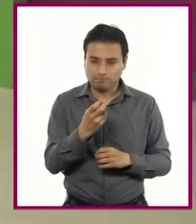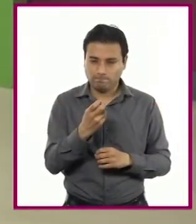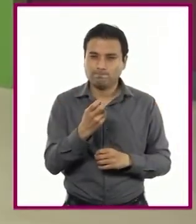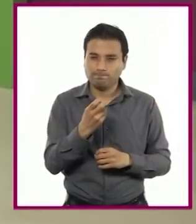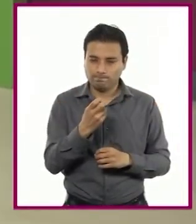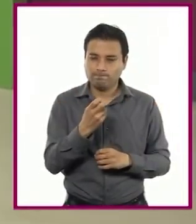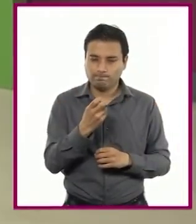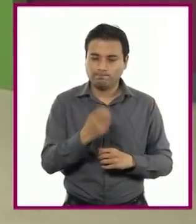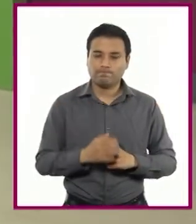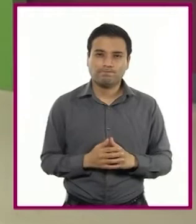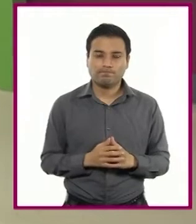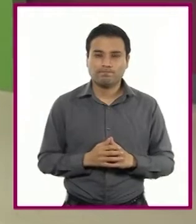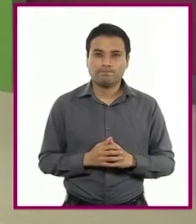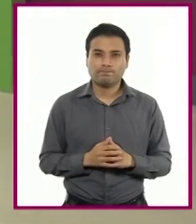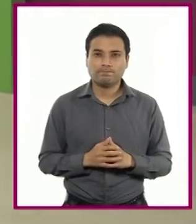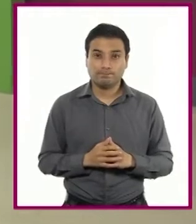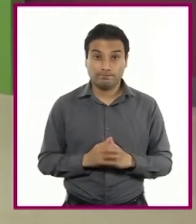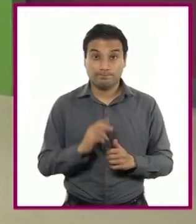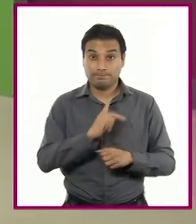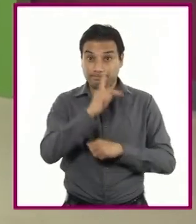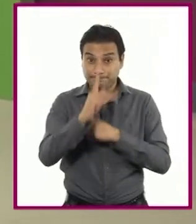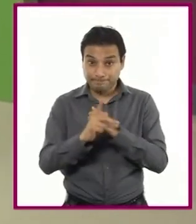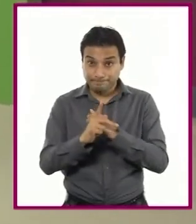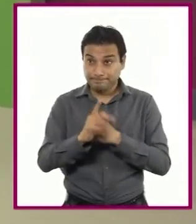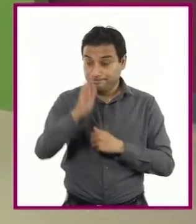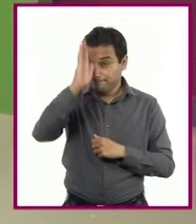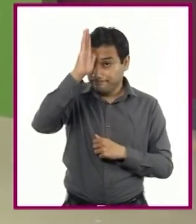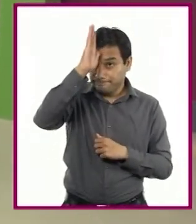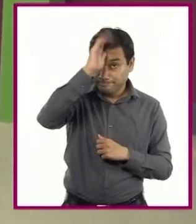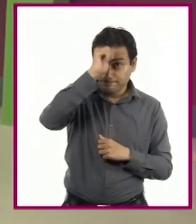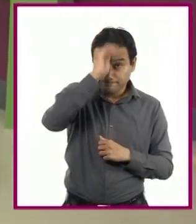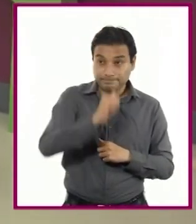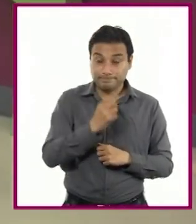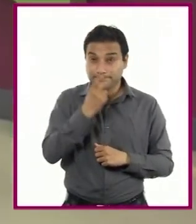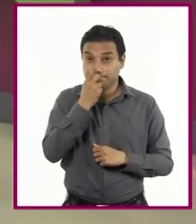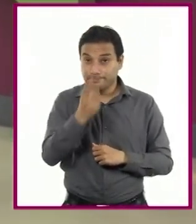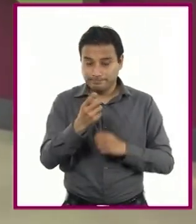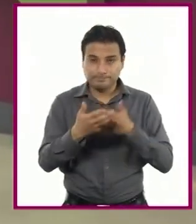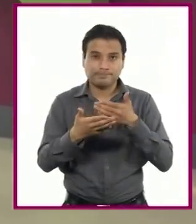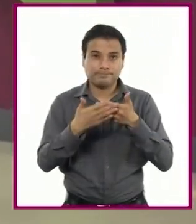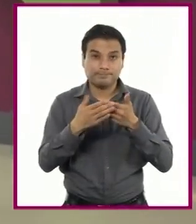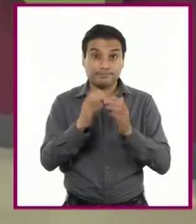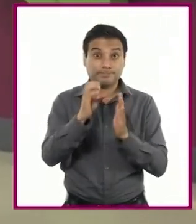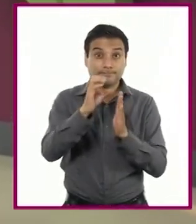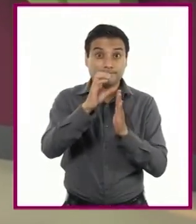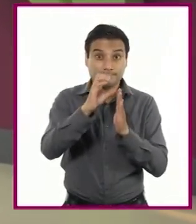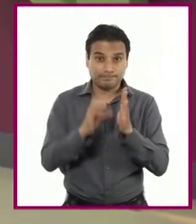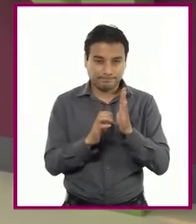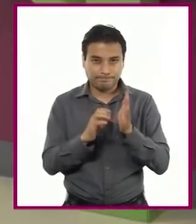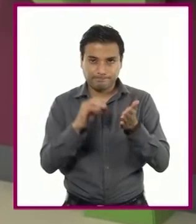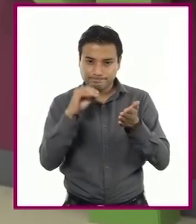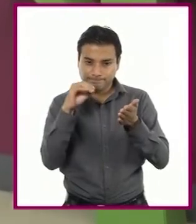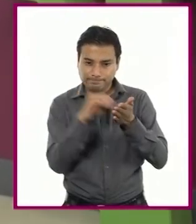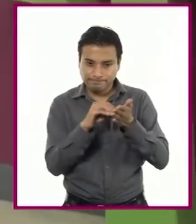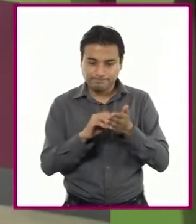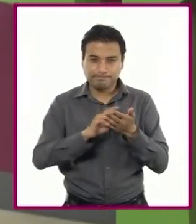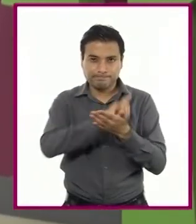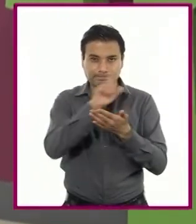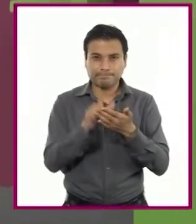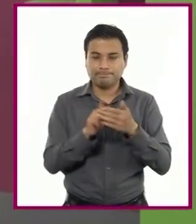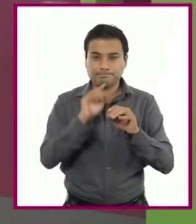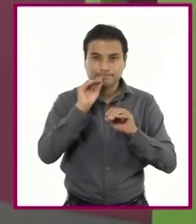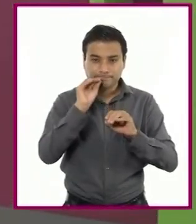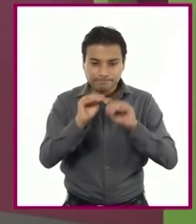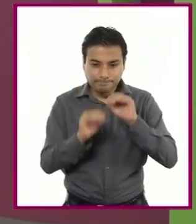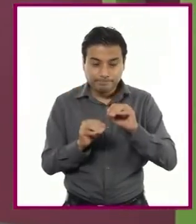Las naciones firmantes se comprometieron a incluir en sus constituciones las medidas jurídicas necesarias para